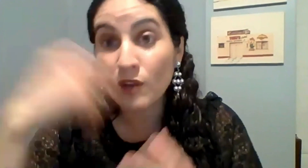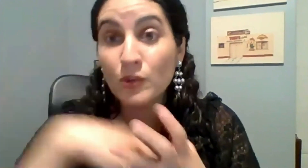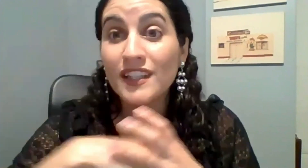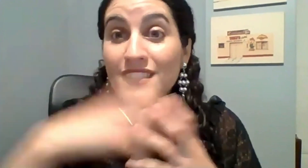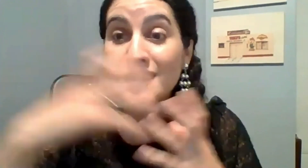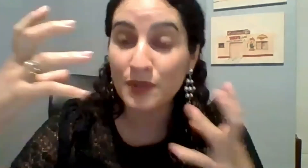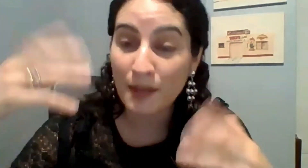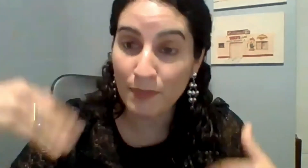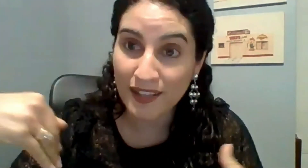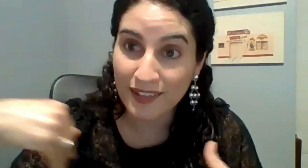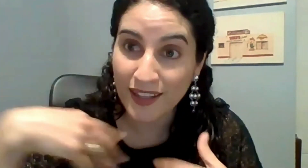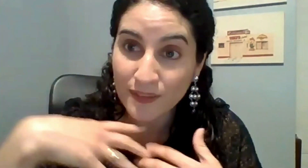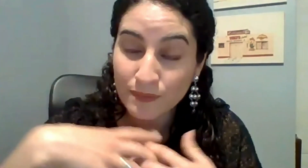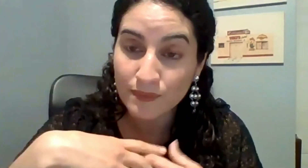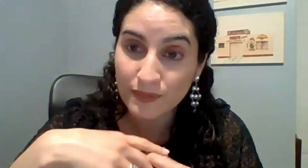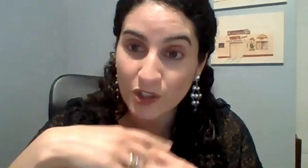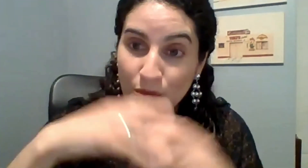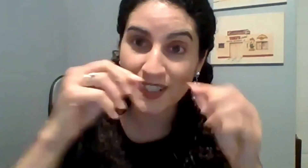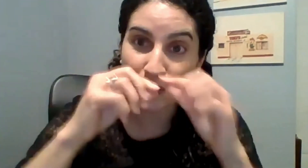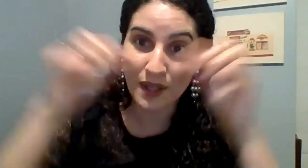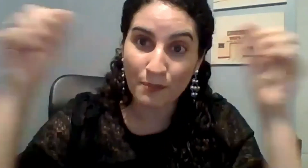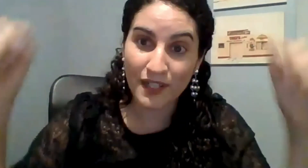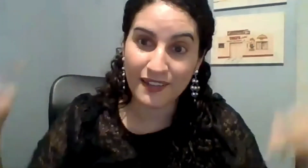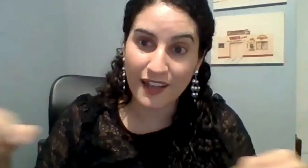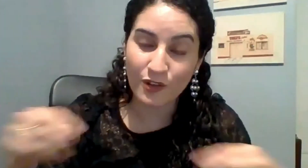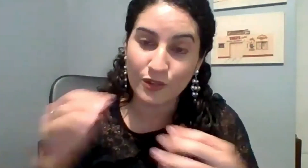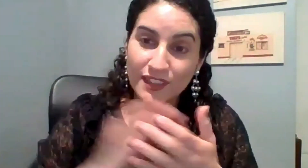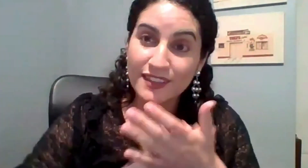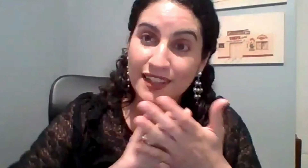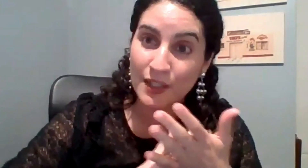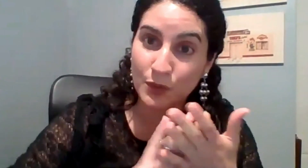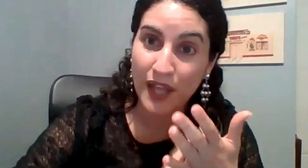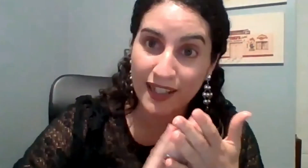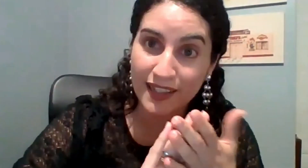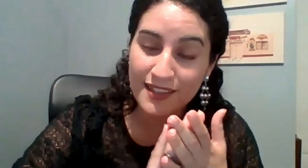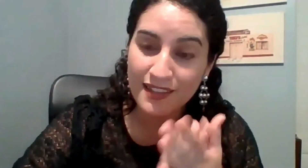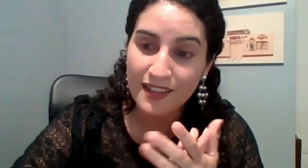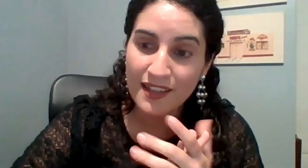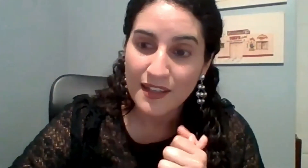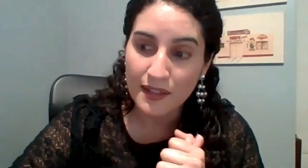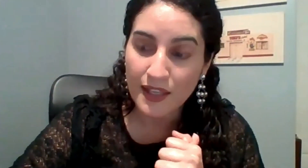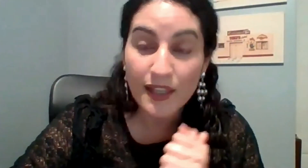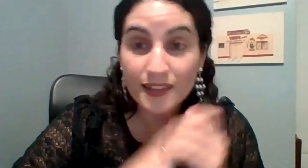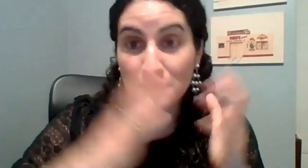de cómo teñir una prenda, cómo hacer una prenda con tintes naturales,